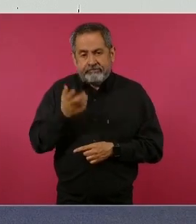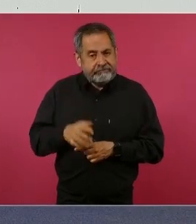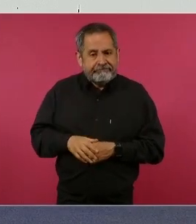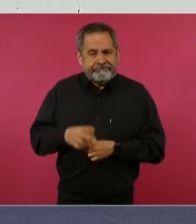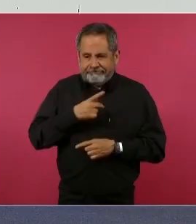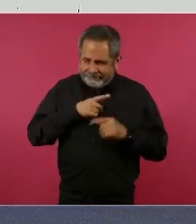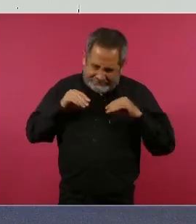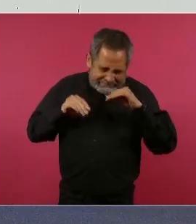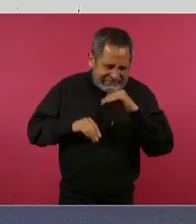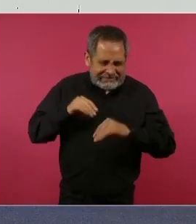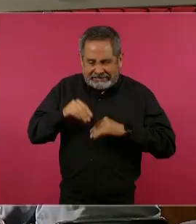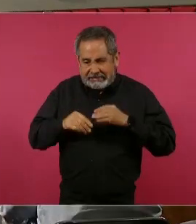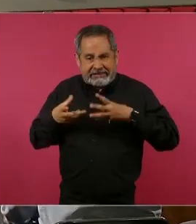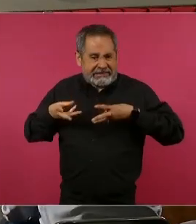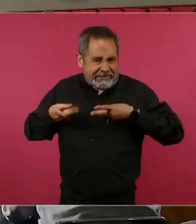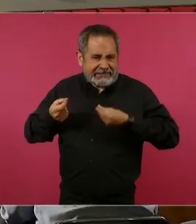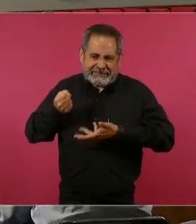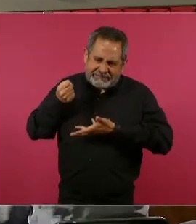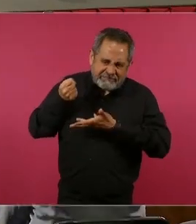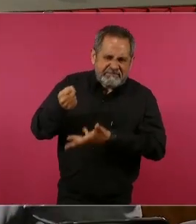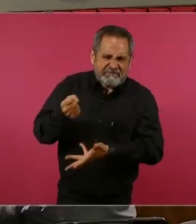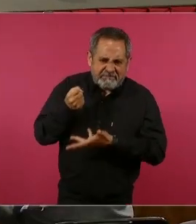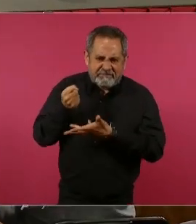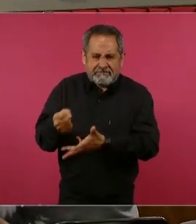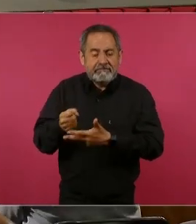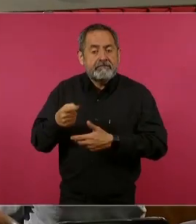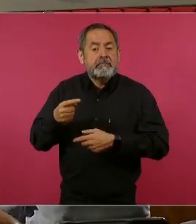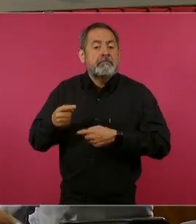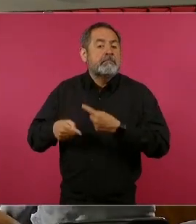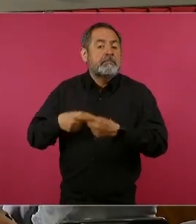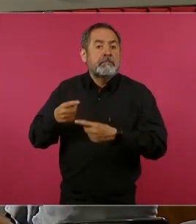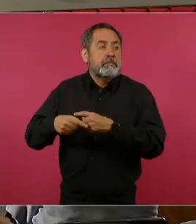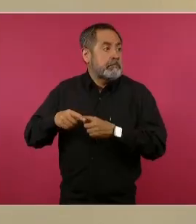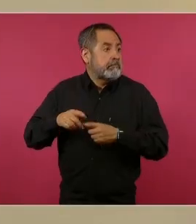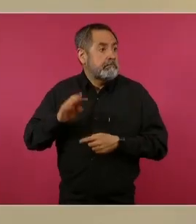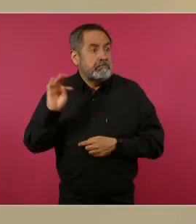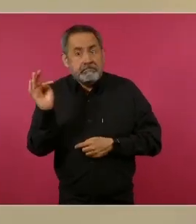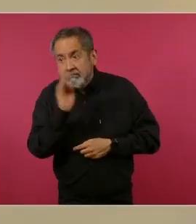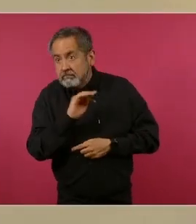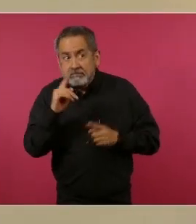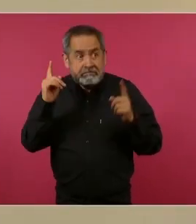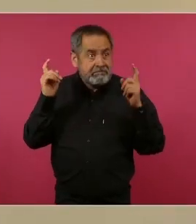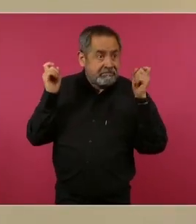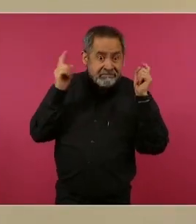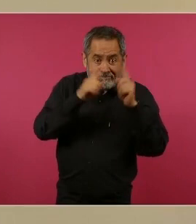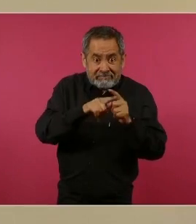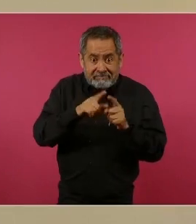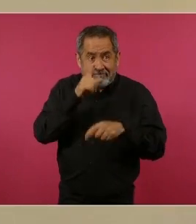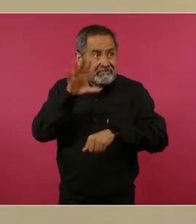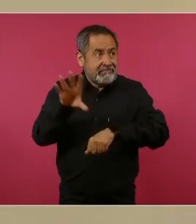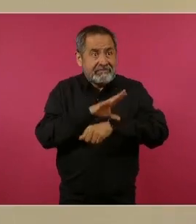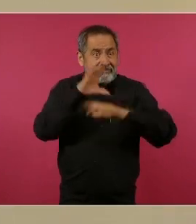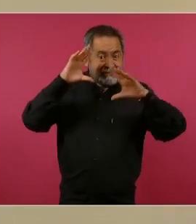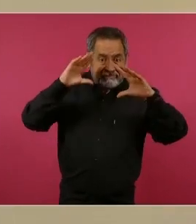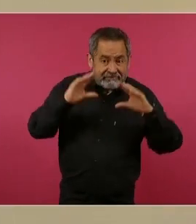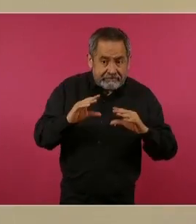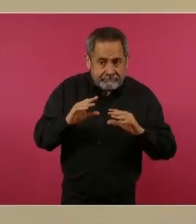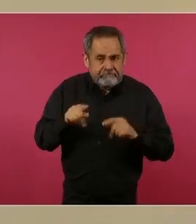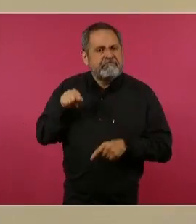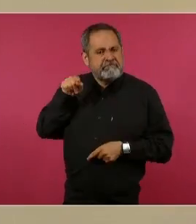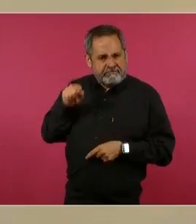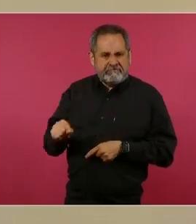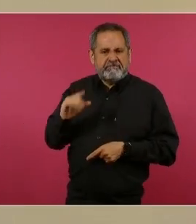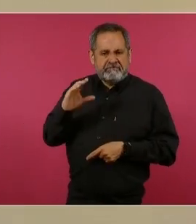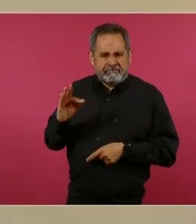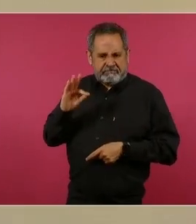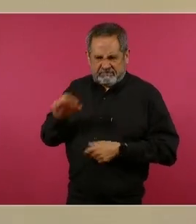que ver con que son los recursos necesarios para que en el momento de mayor vulnerabilidad del sistema o de mayor requerimientos